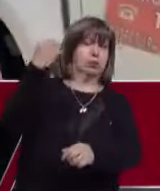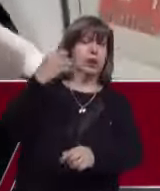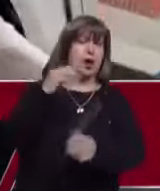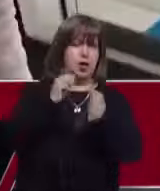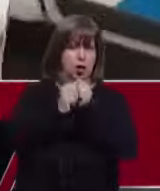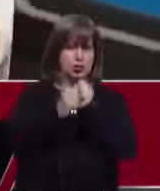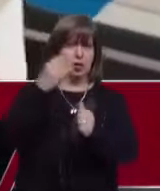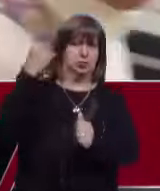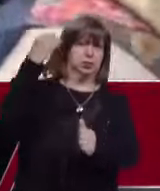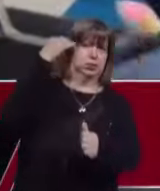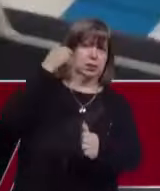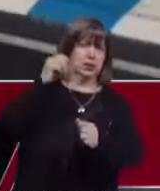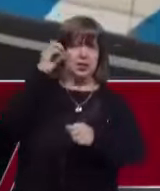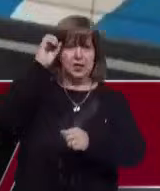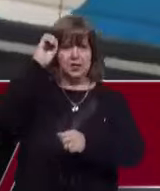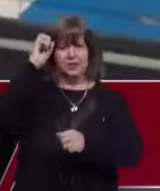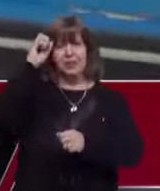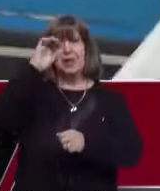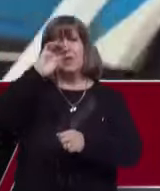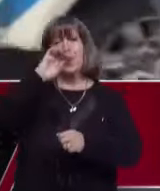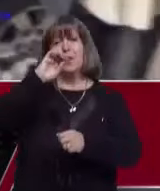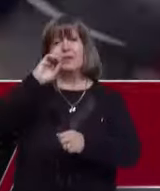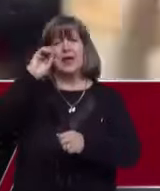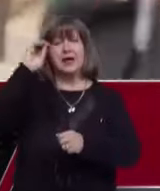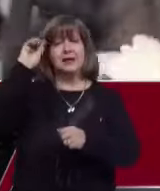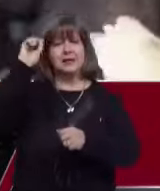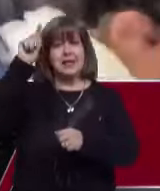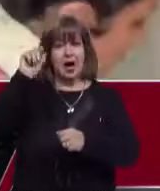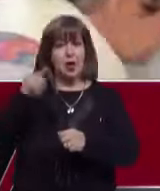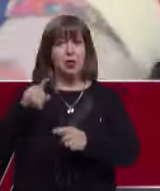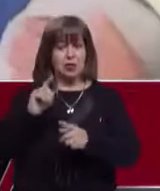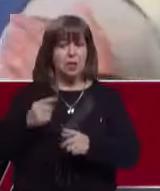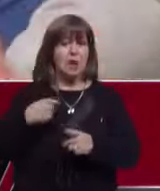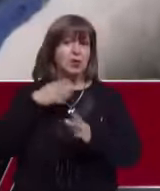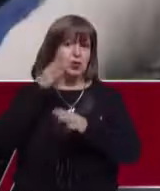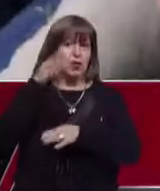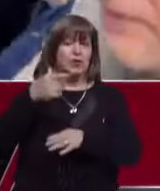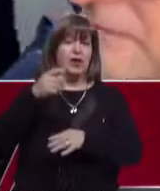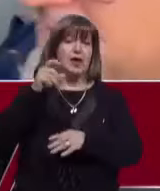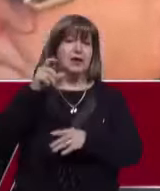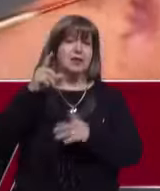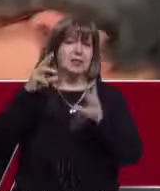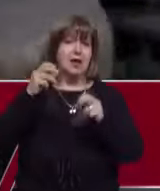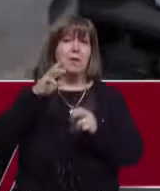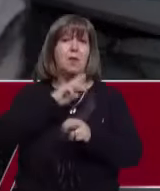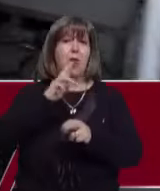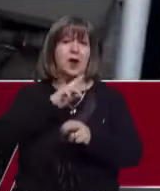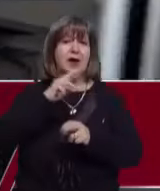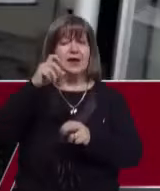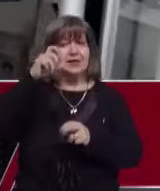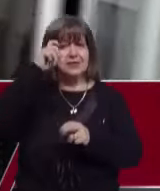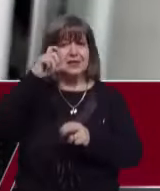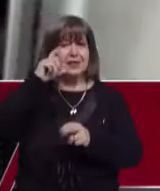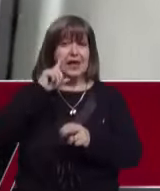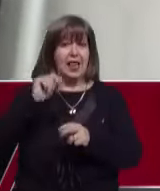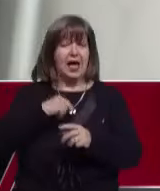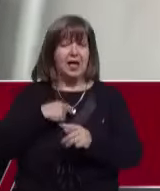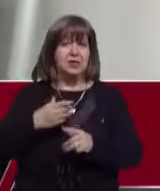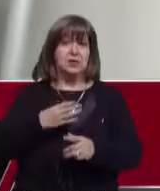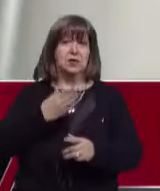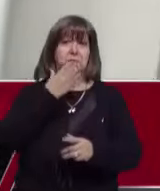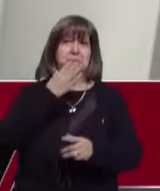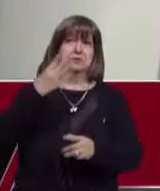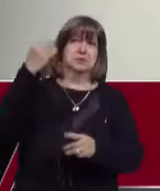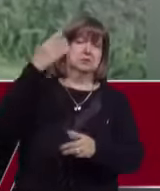en Rosario en Chaco con el caso de Cecilia me ha tocado cubrir ese tipo de cosas que que no no nos van a